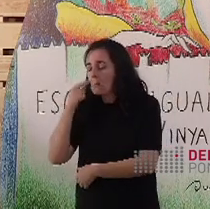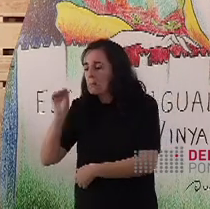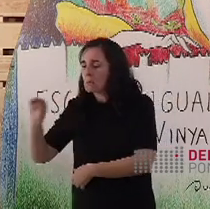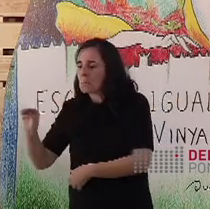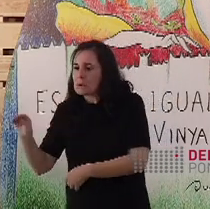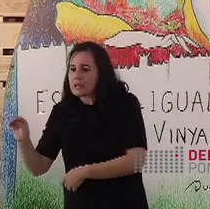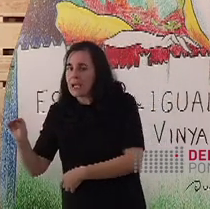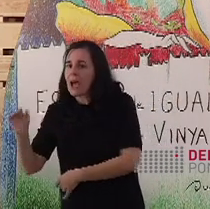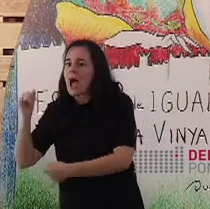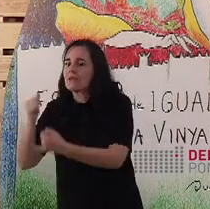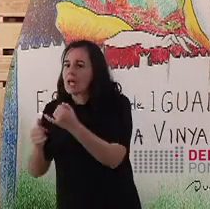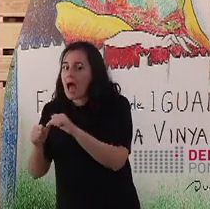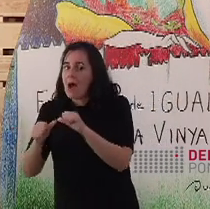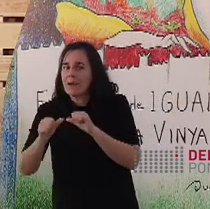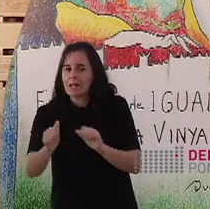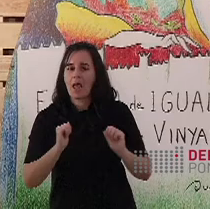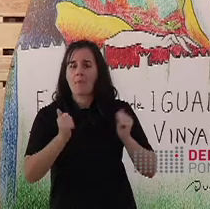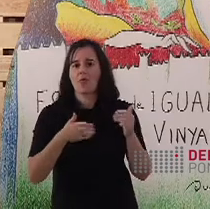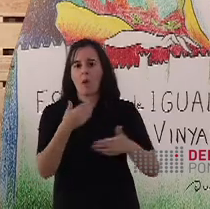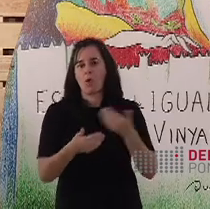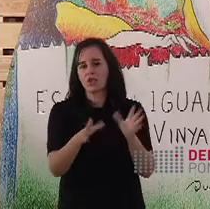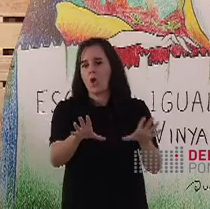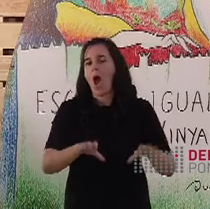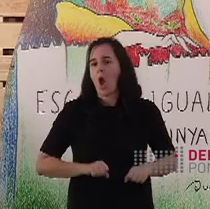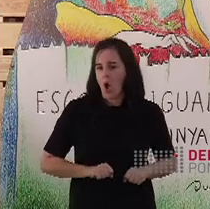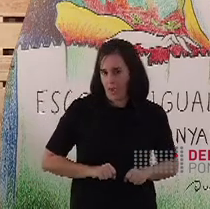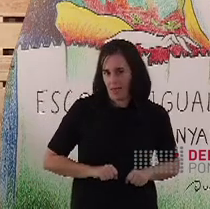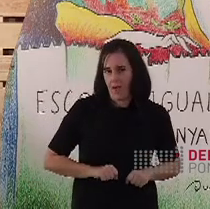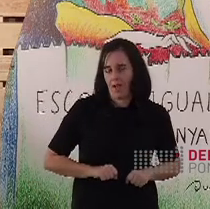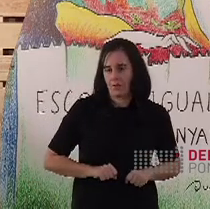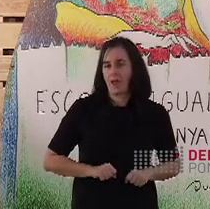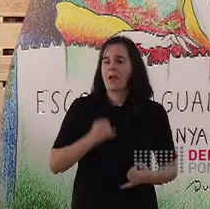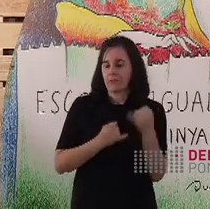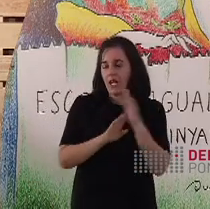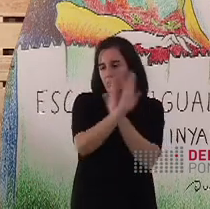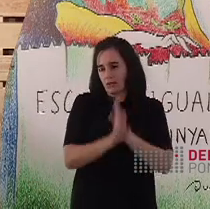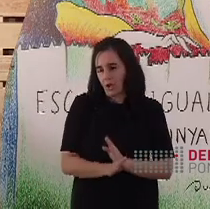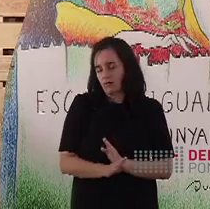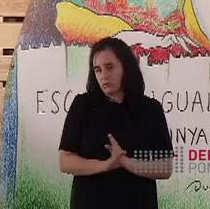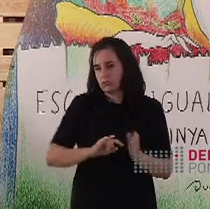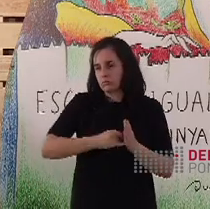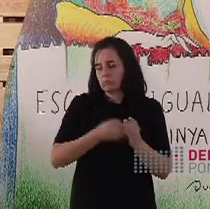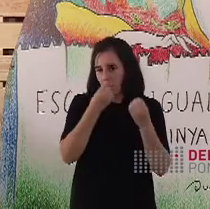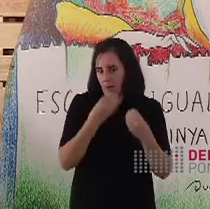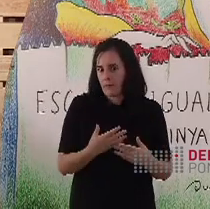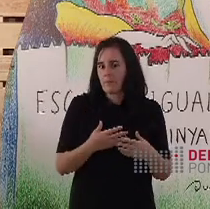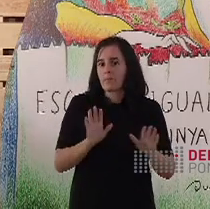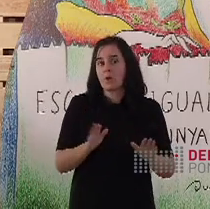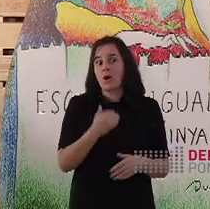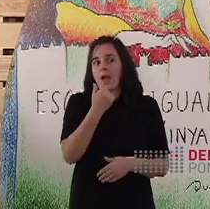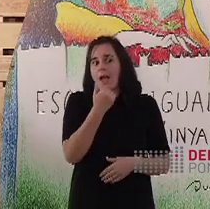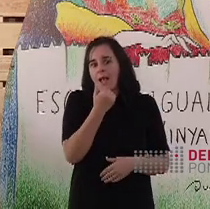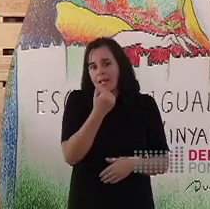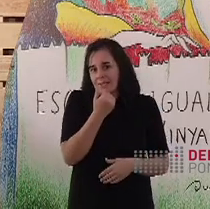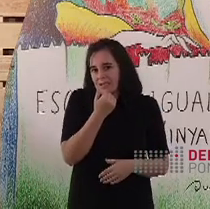iniciouse un proceso de acollida que, bueno, que tivo bons resultados neste caso, pero casi